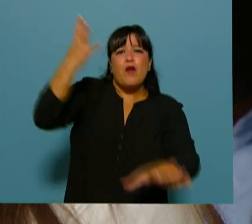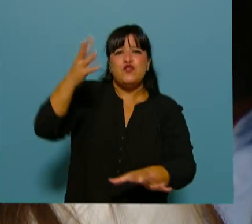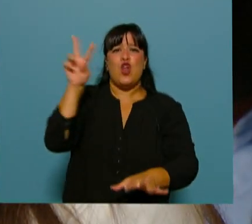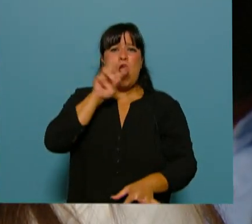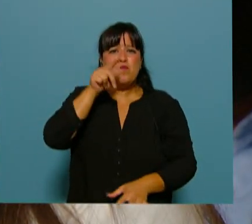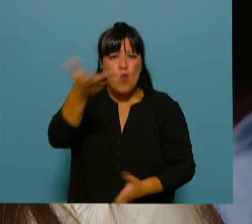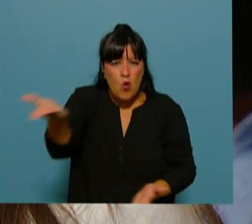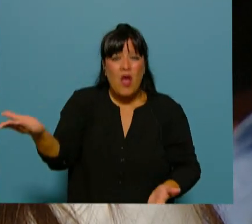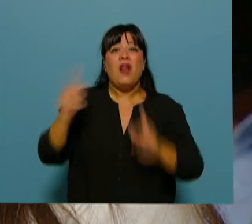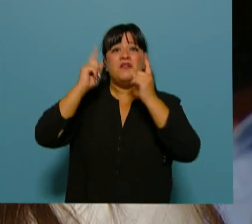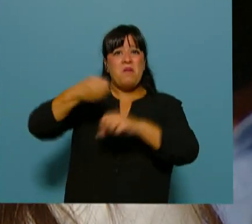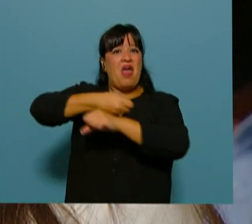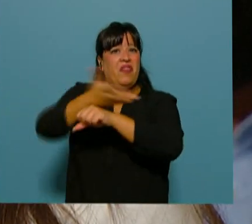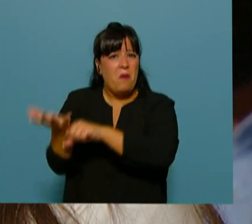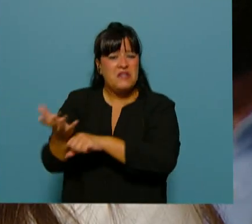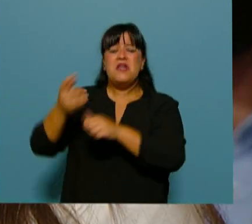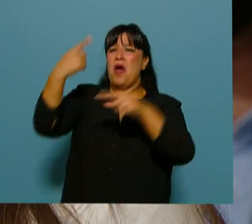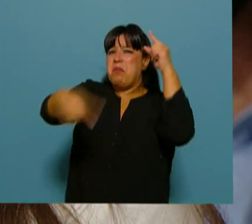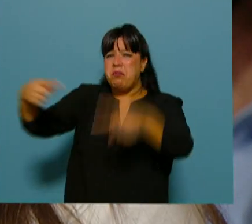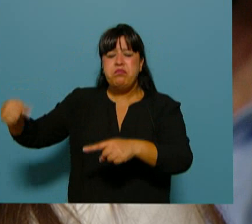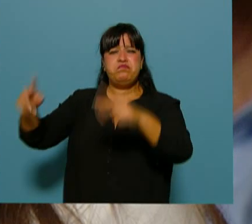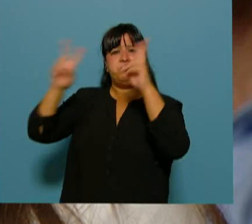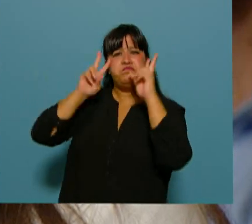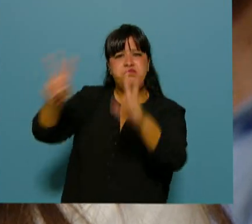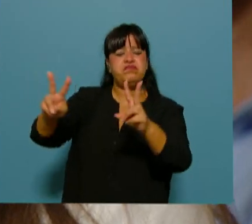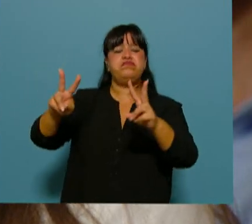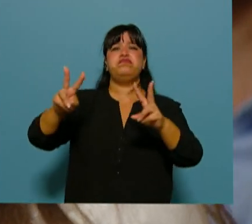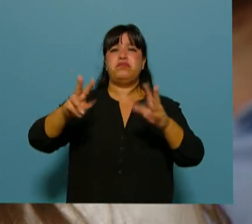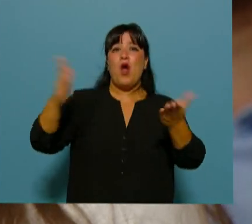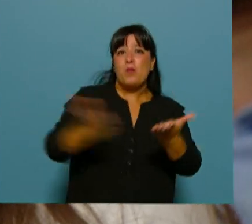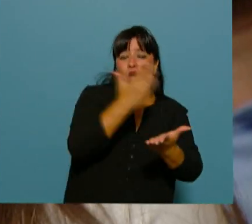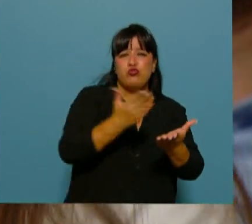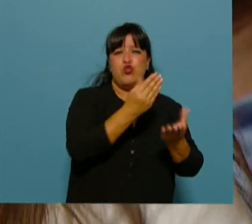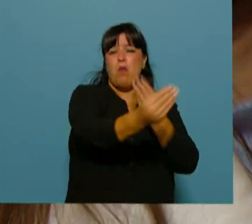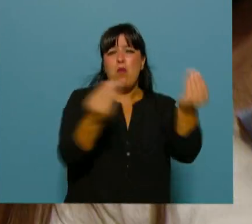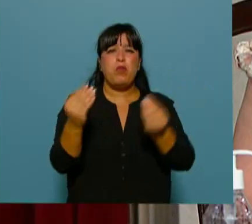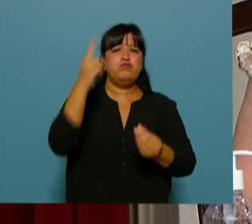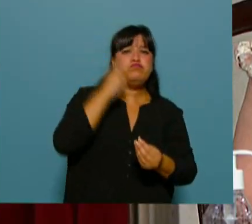mujeres y diversidades, apuntando a la igualdad en el ámbito productivo.